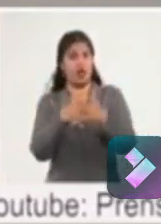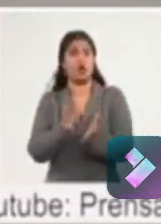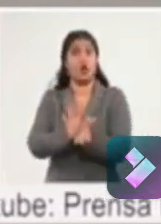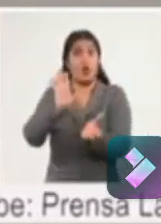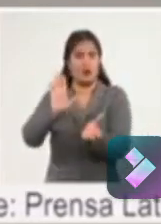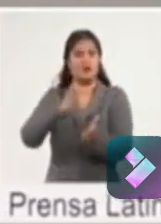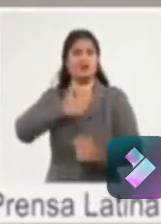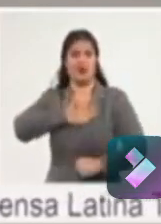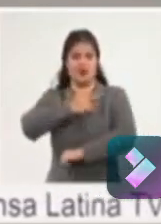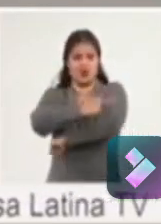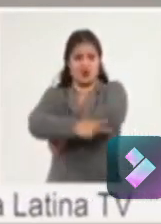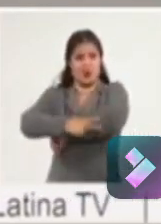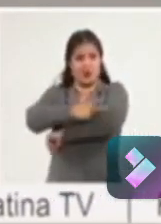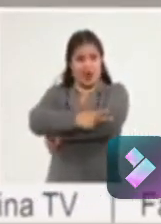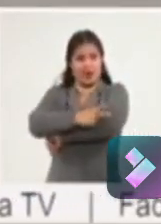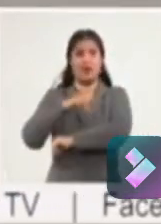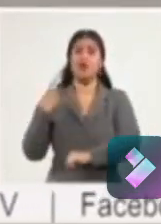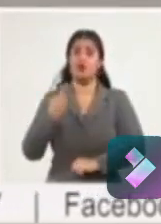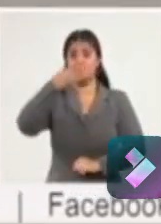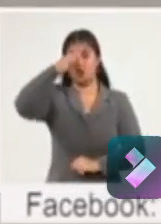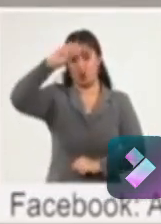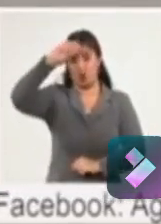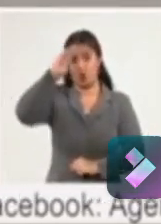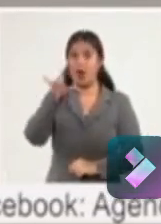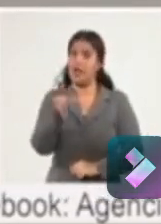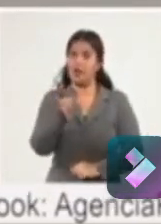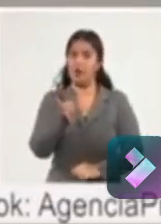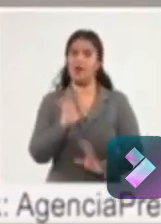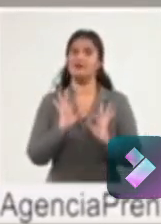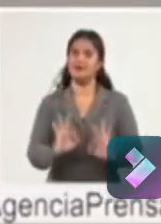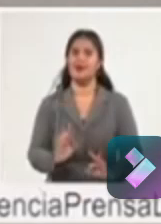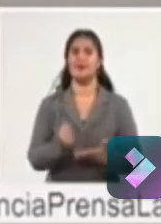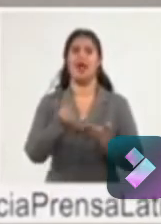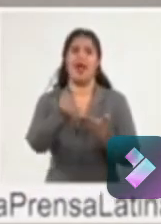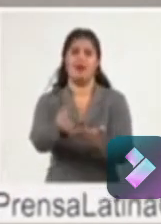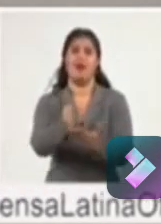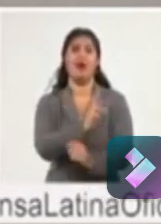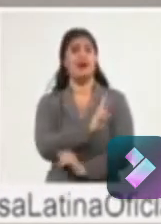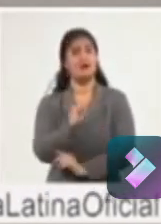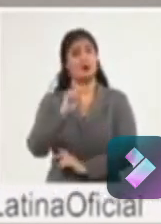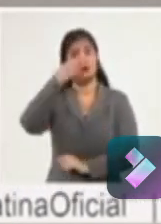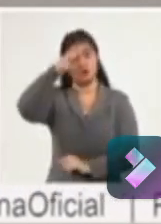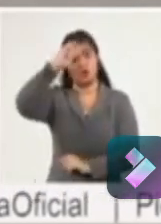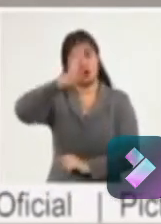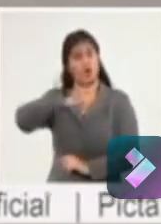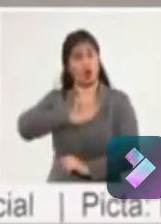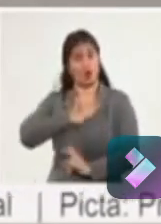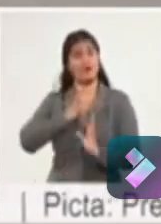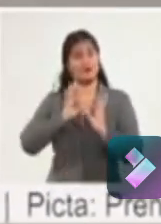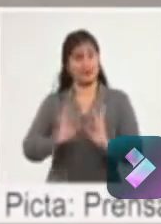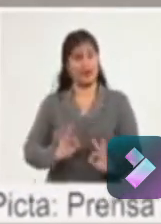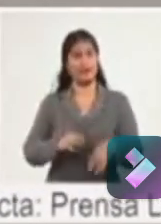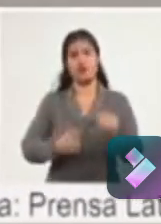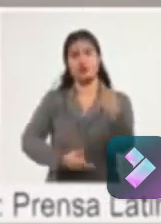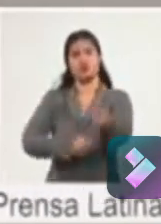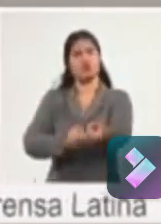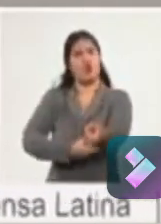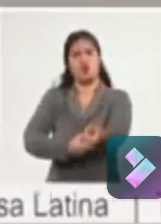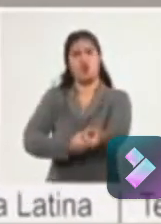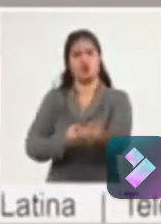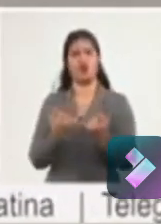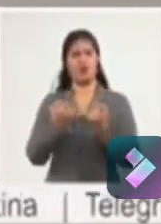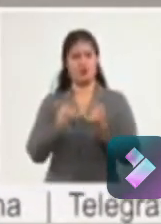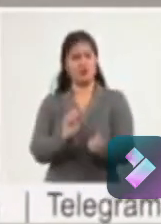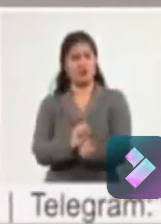tengan la certeza que Cuba no les va a defraudar, que la revolución cubana va a seguir superando obstáculos y va a seguir